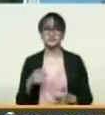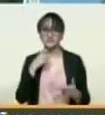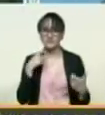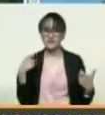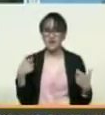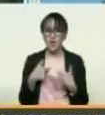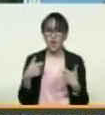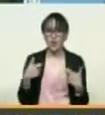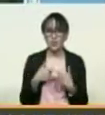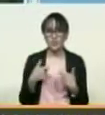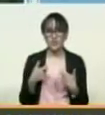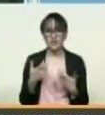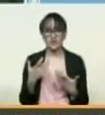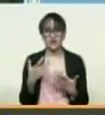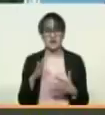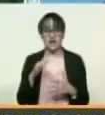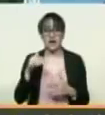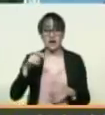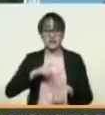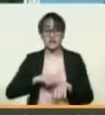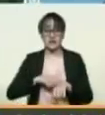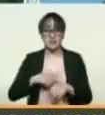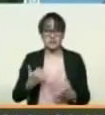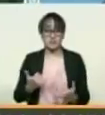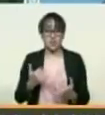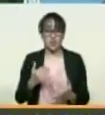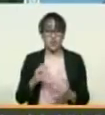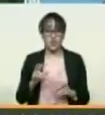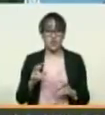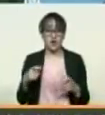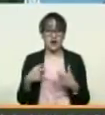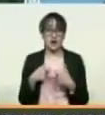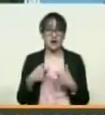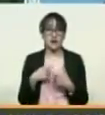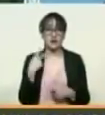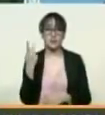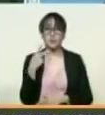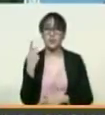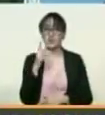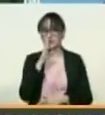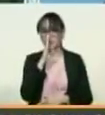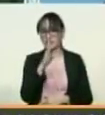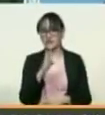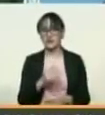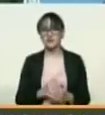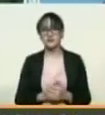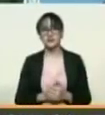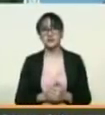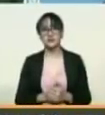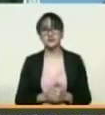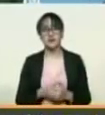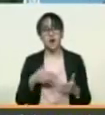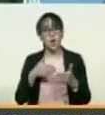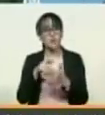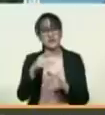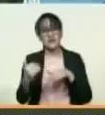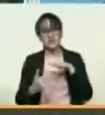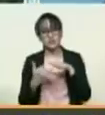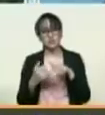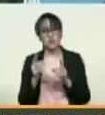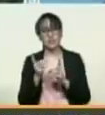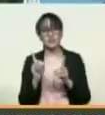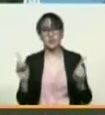cuarta, quinta ya generación, donde es política directa contra sus instituciones